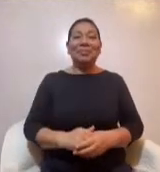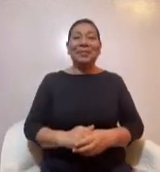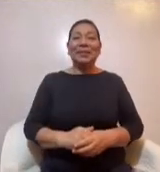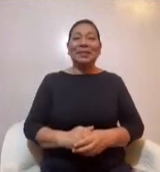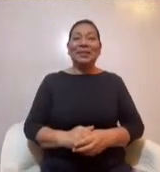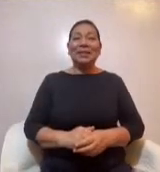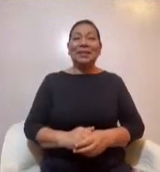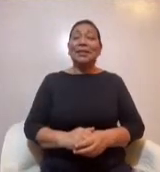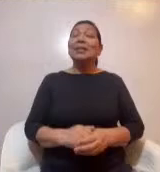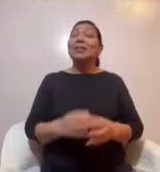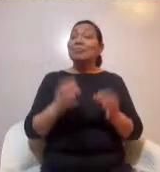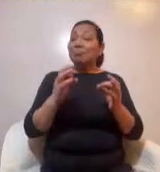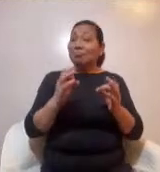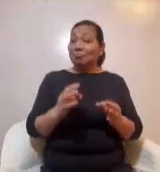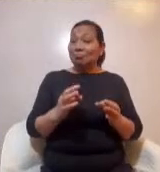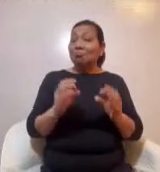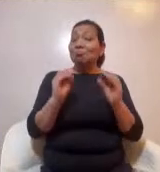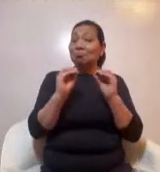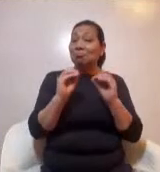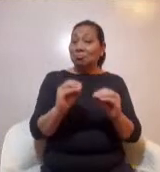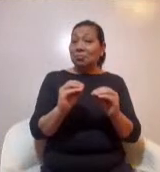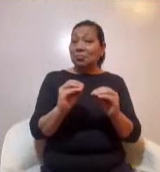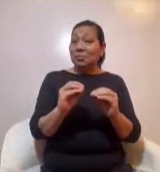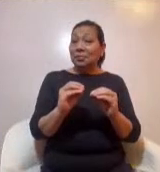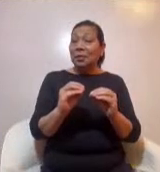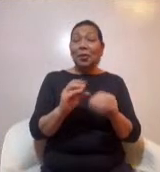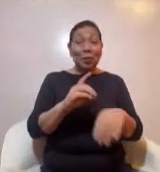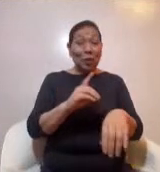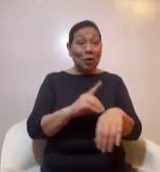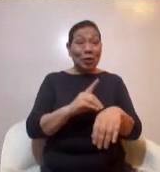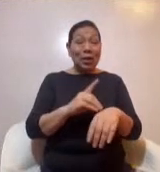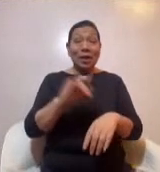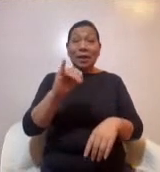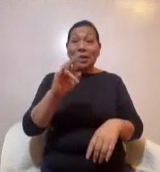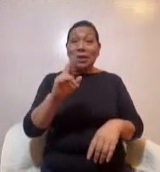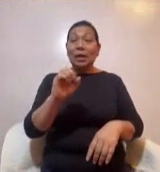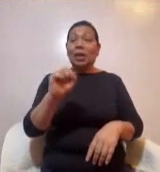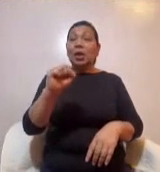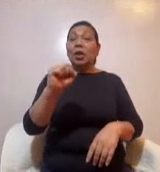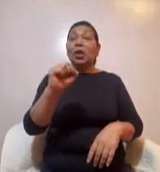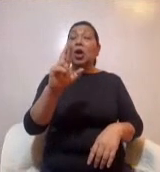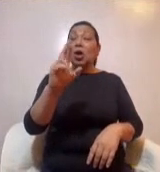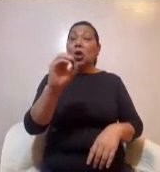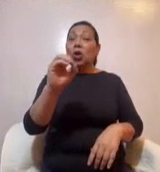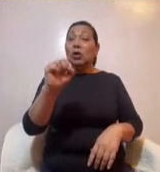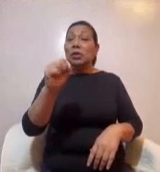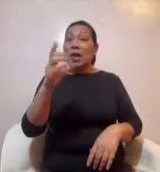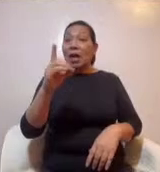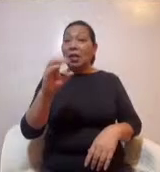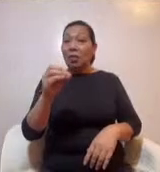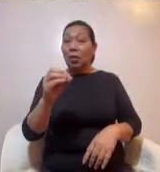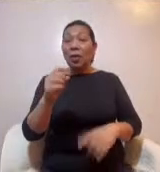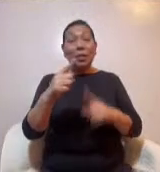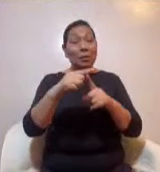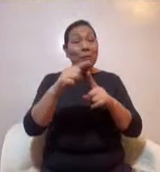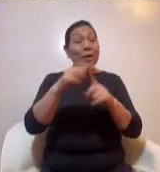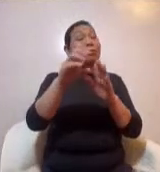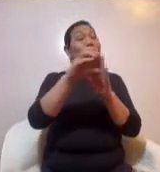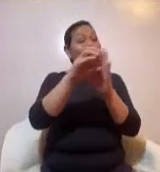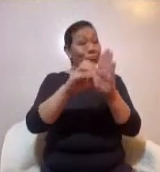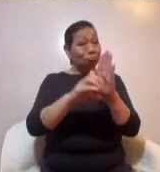invitación. Como acertadamente pone de relieve la doctora Iris Rosado, en este fallo el